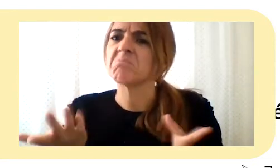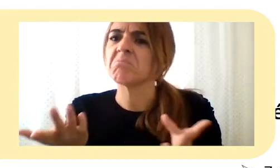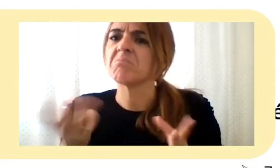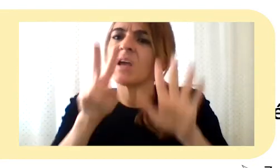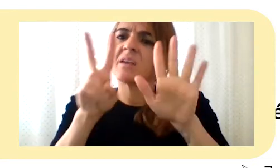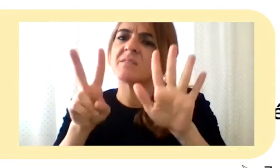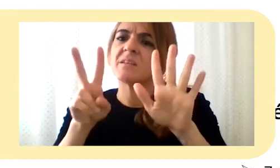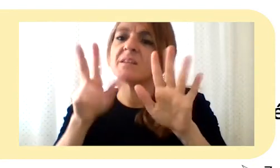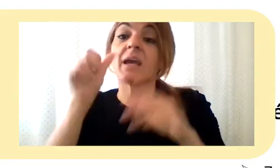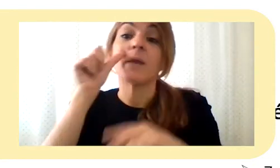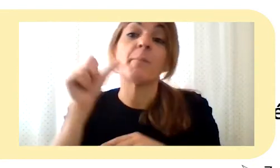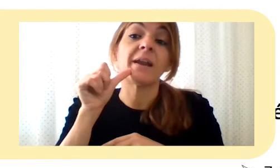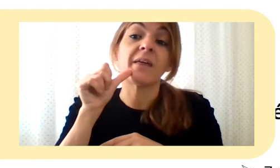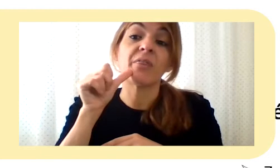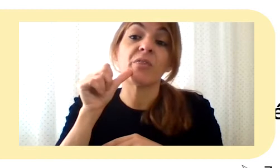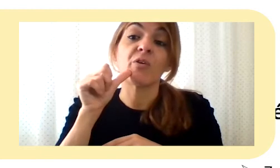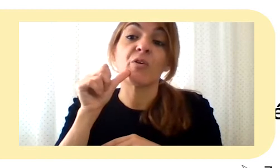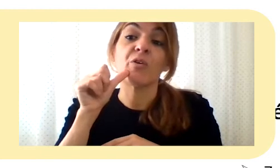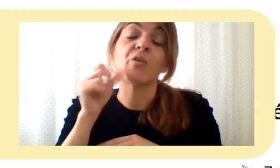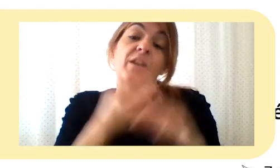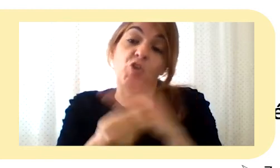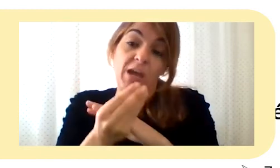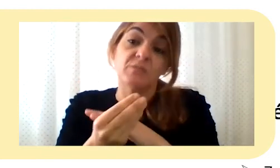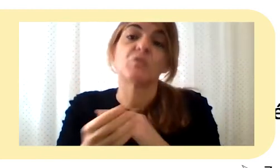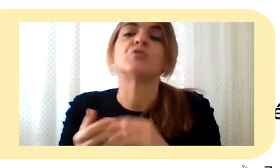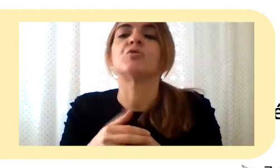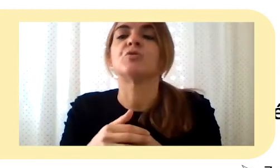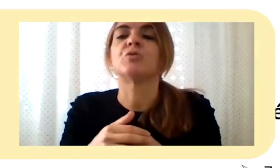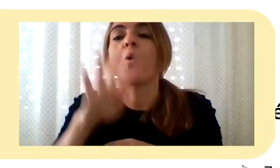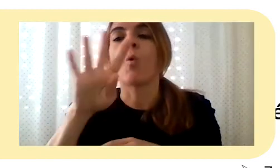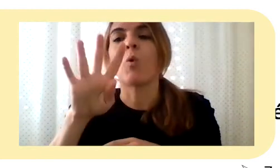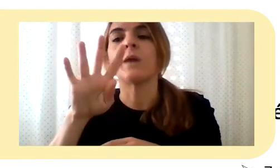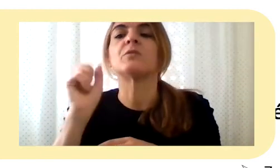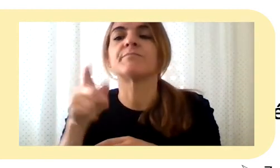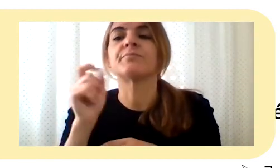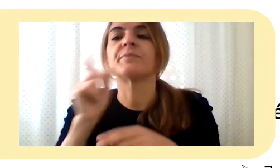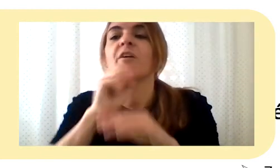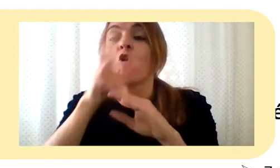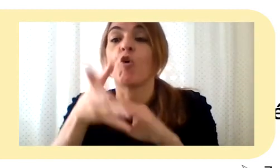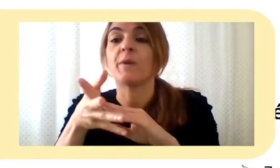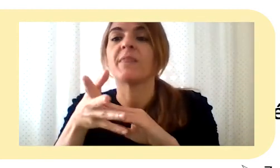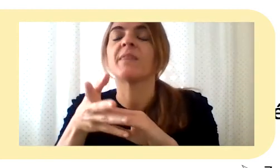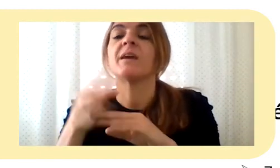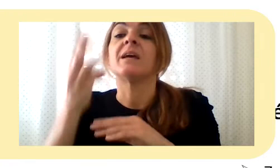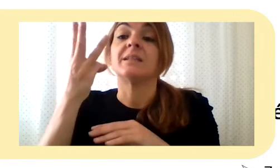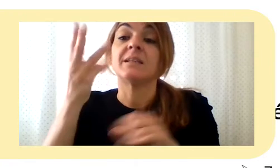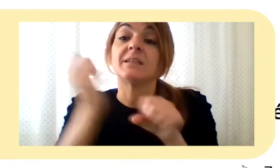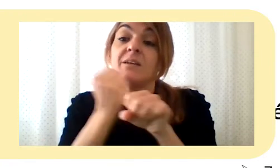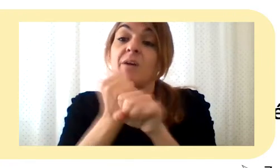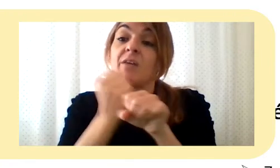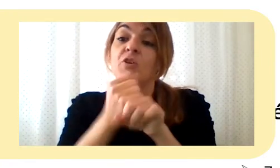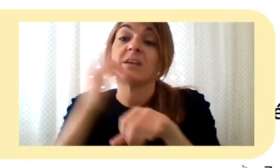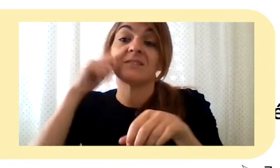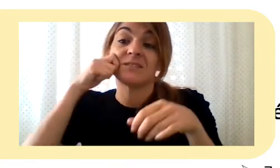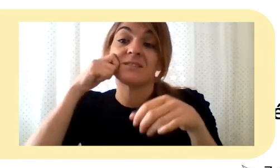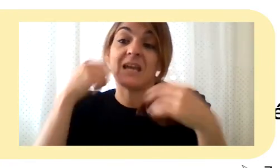7 por embarazo, como no, y neonatos, 4 por frecuencia de COVID por sexo, bien, 3 por trabajadores sanitarios, 2